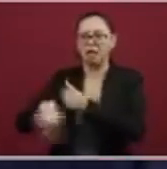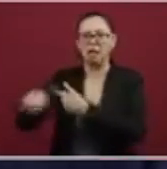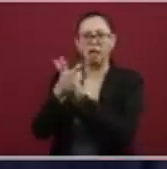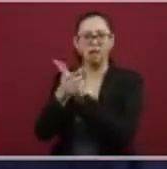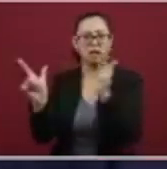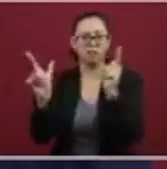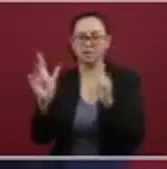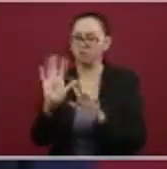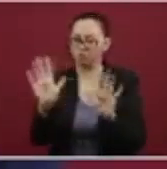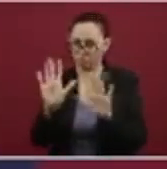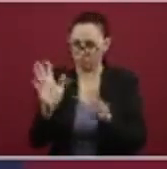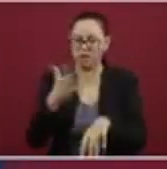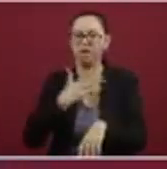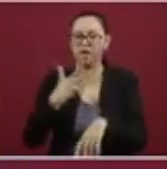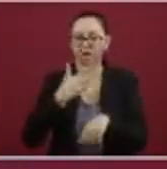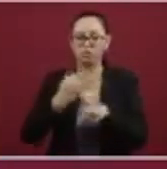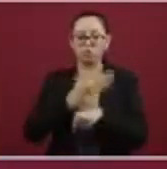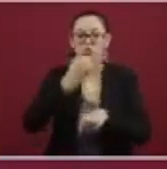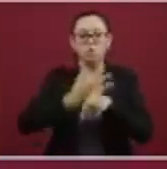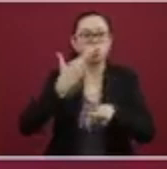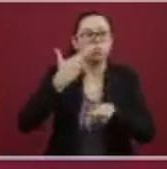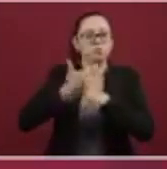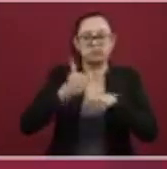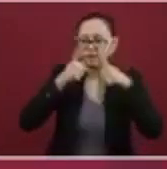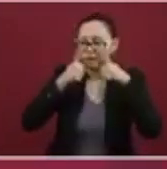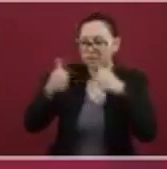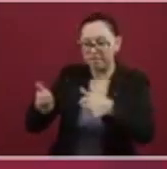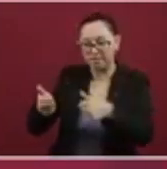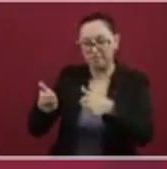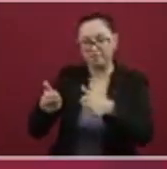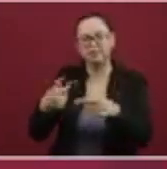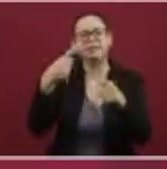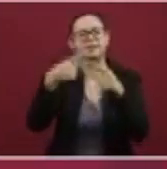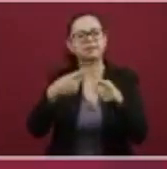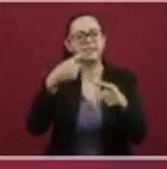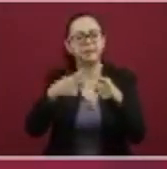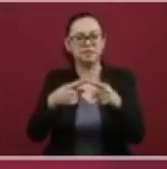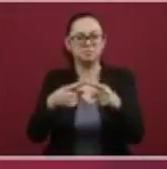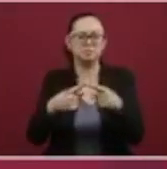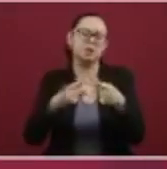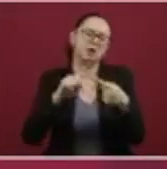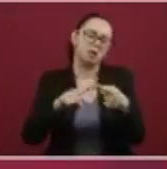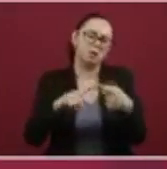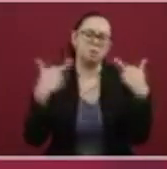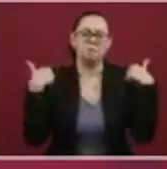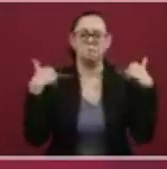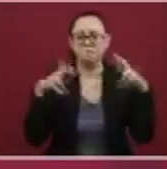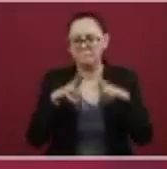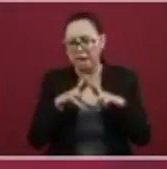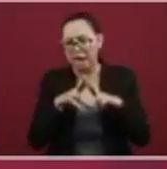¿Quiénes son los tutores? Pueden ser los maestros